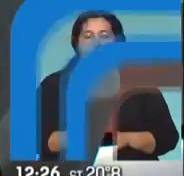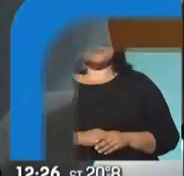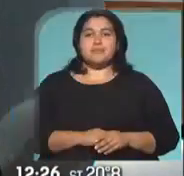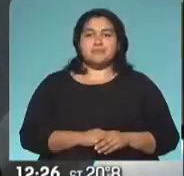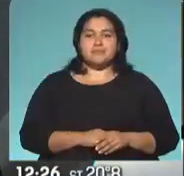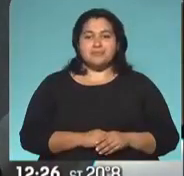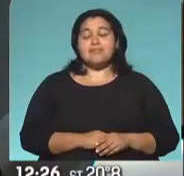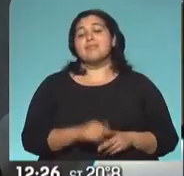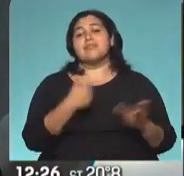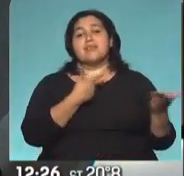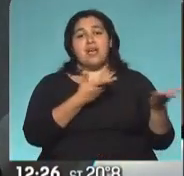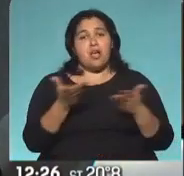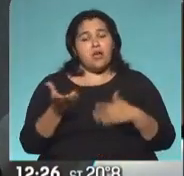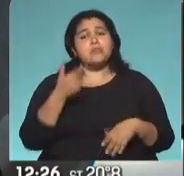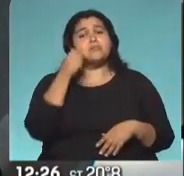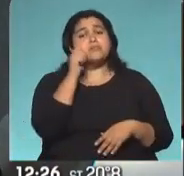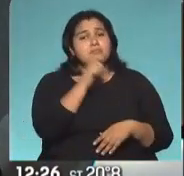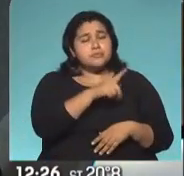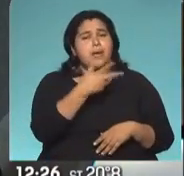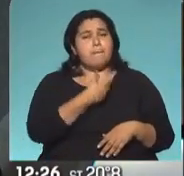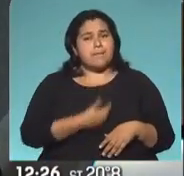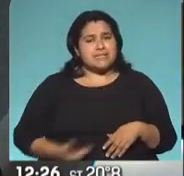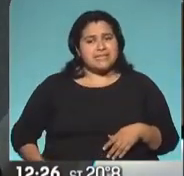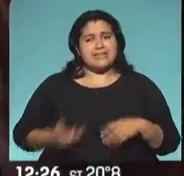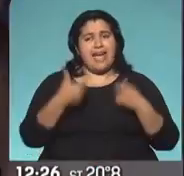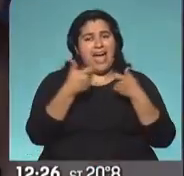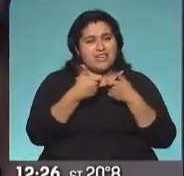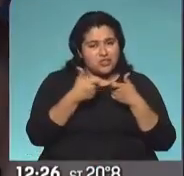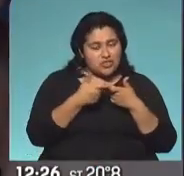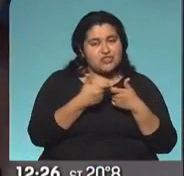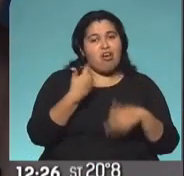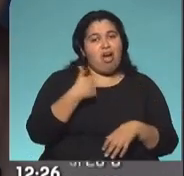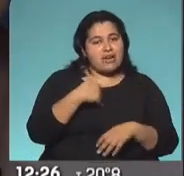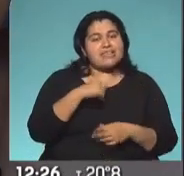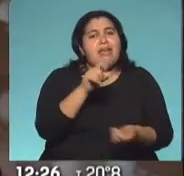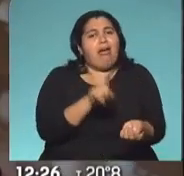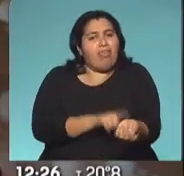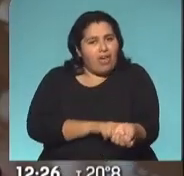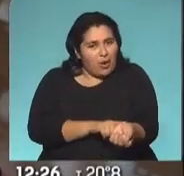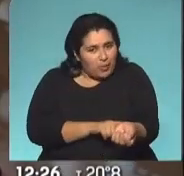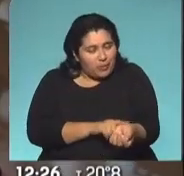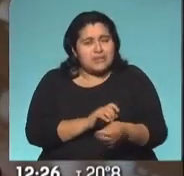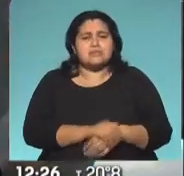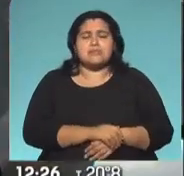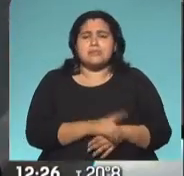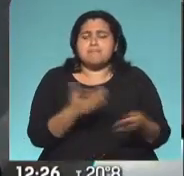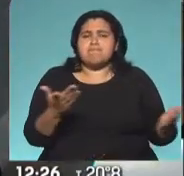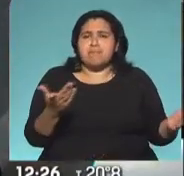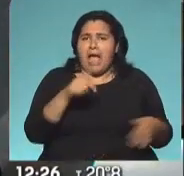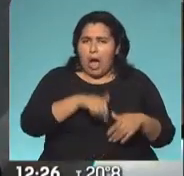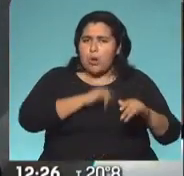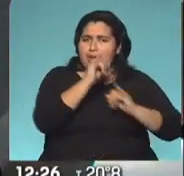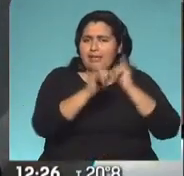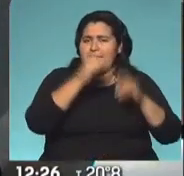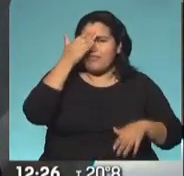estamos aquí con la doctora graciela fue de ellas presidenta de la asociación argentina de diabetes y vamos a hablar de esta enfermedad que se caracteriza por